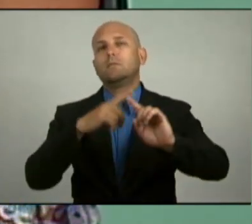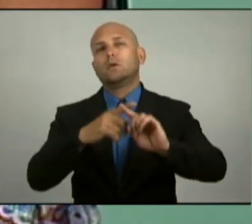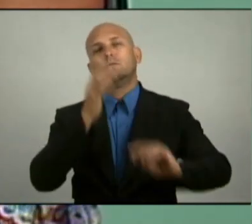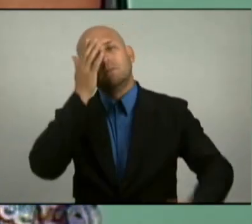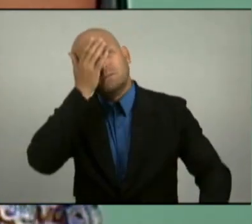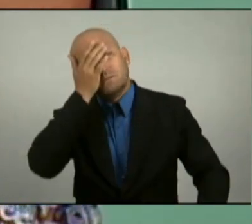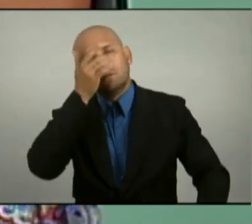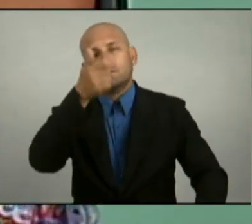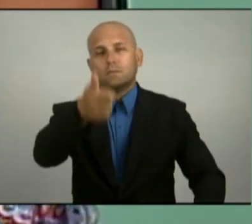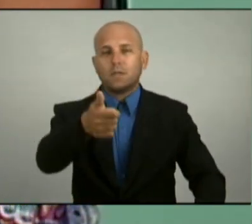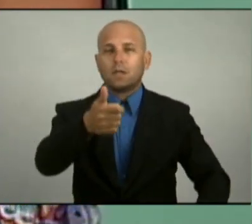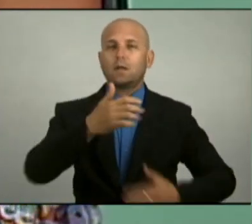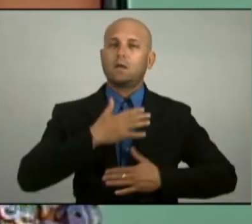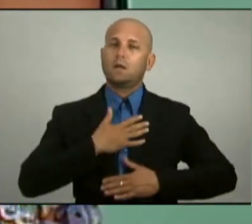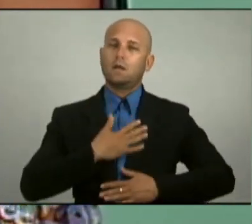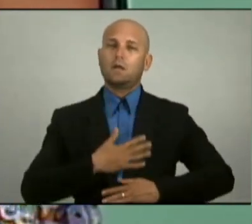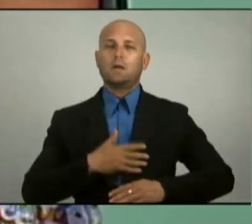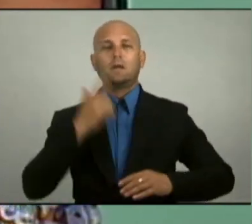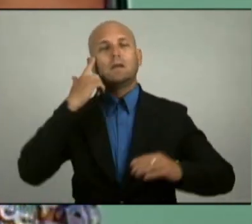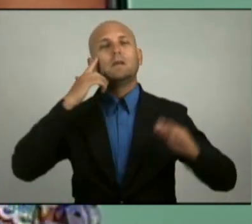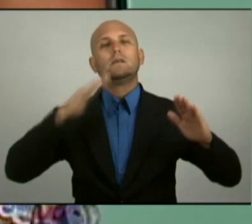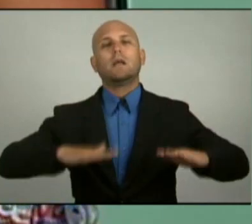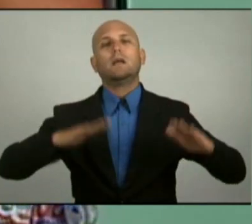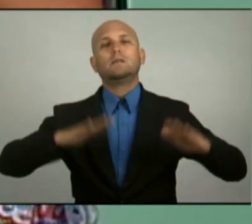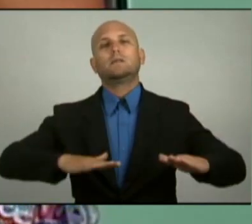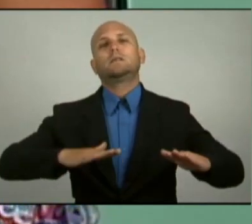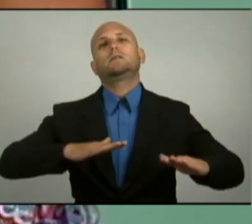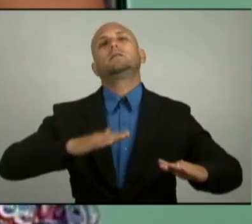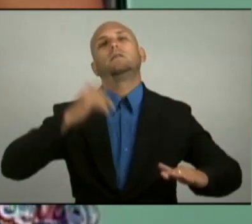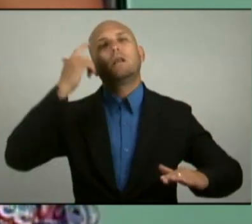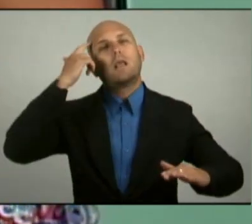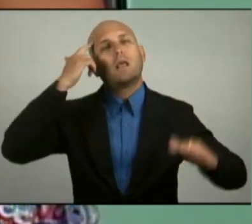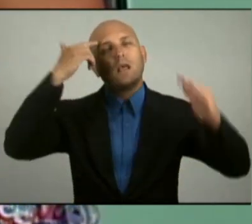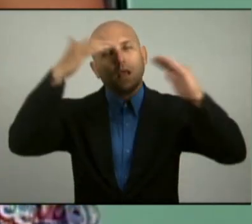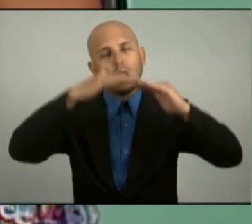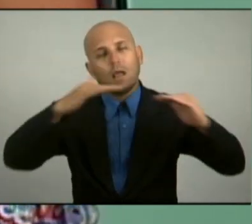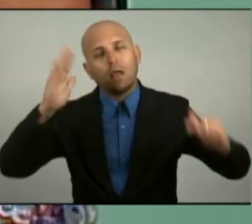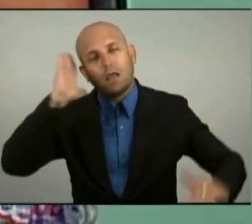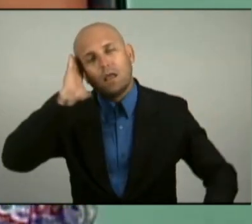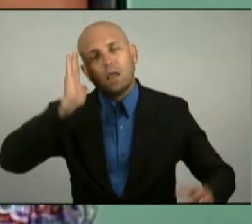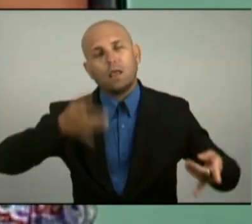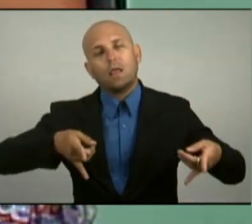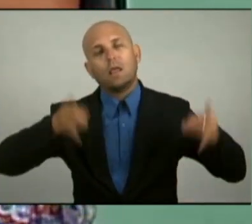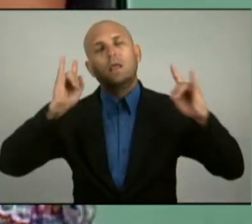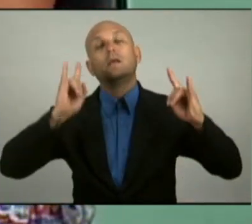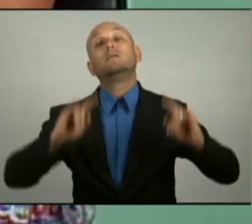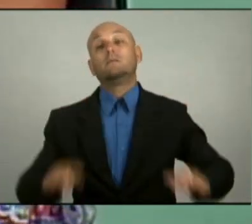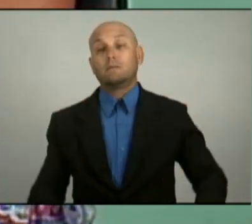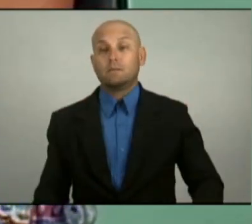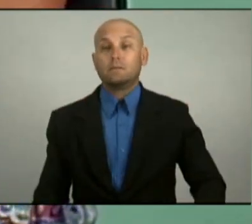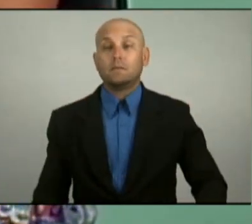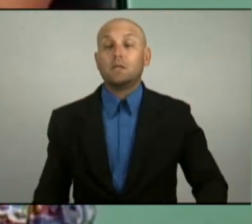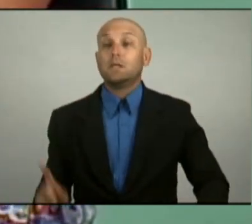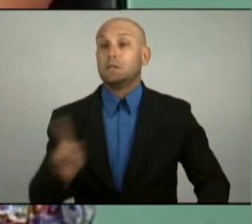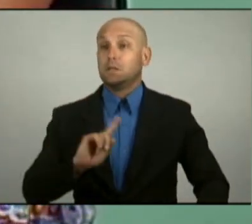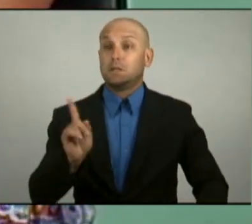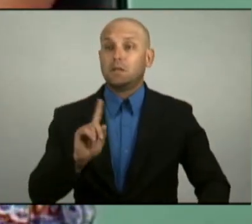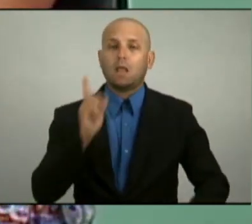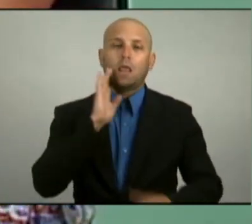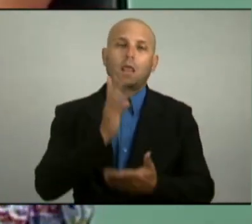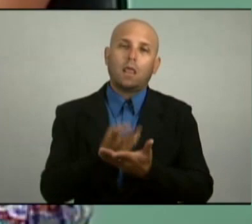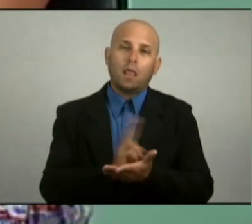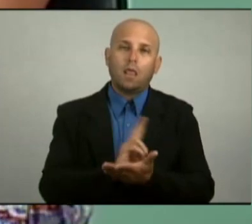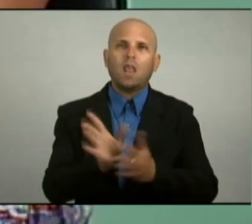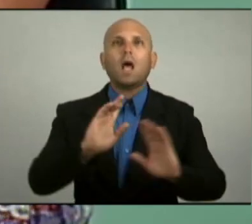tener una buena higiene del sueño Supongo que es clave para evitar por ejemplo tener un insomnio